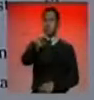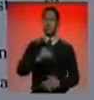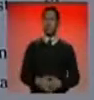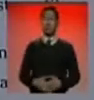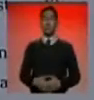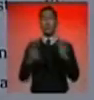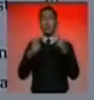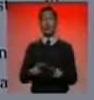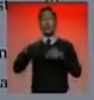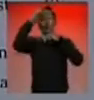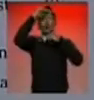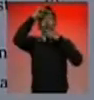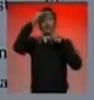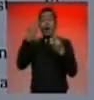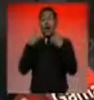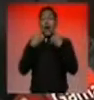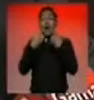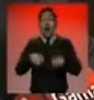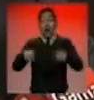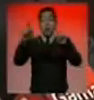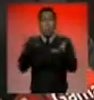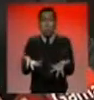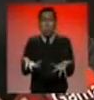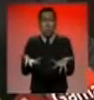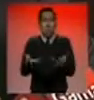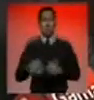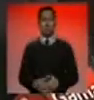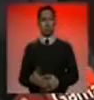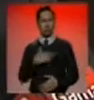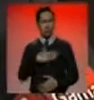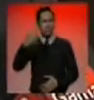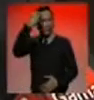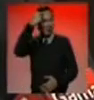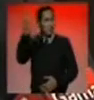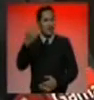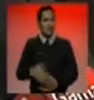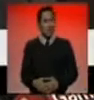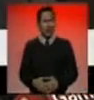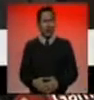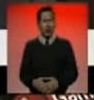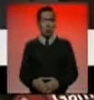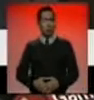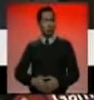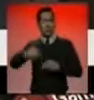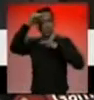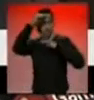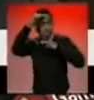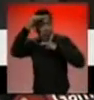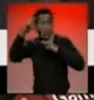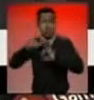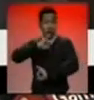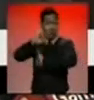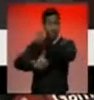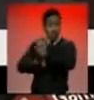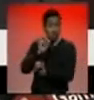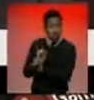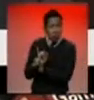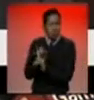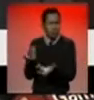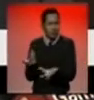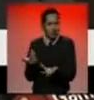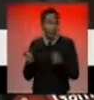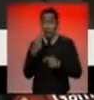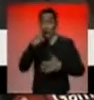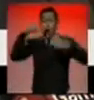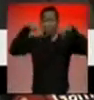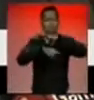medios que no se han referido a esta denuncia a mí me parece increíble que hoy la prensa internacional esté cubriendo este tema